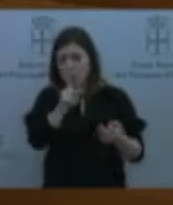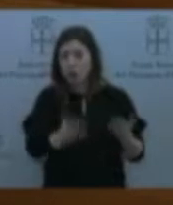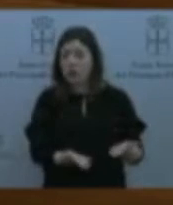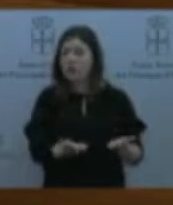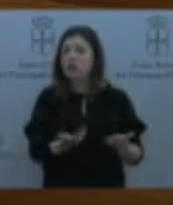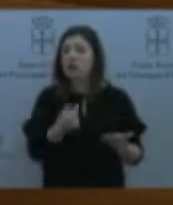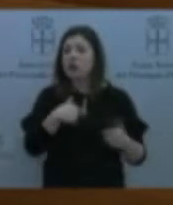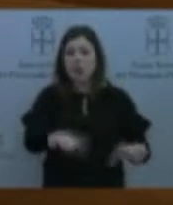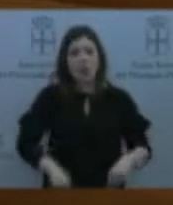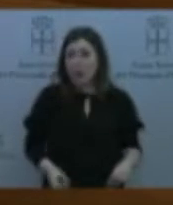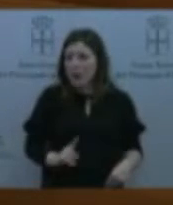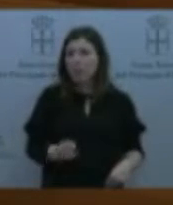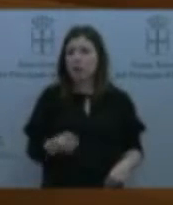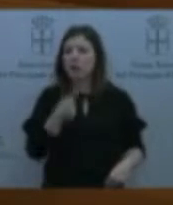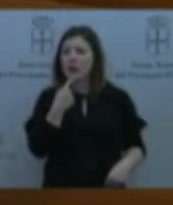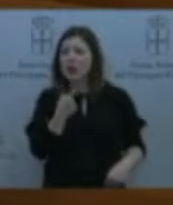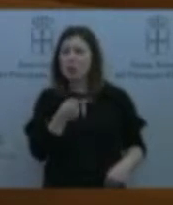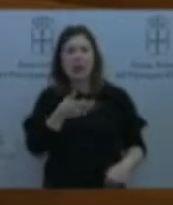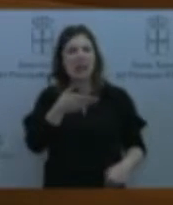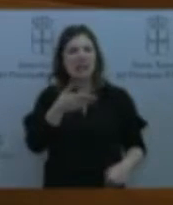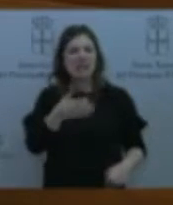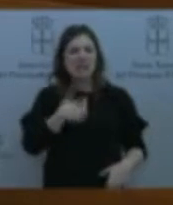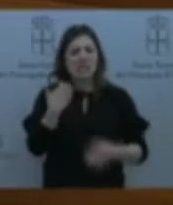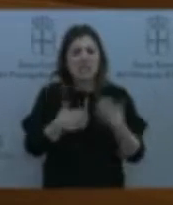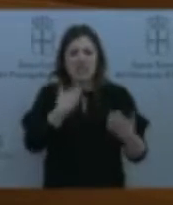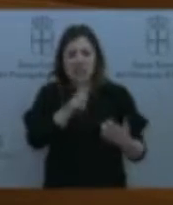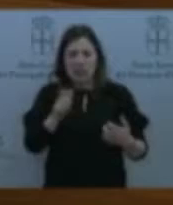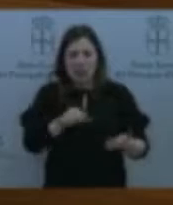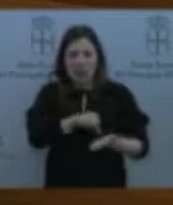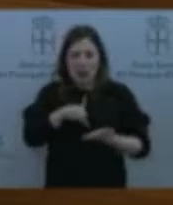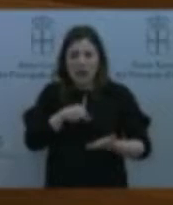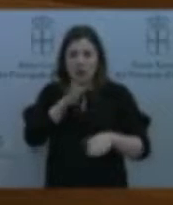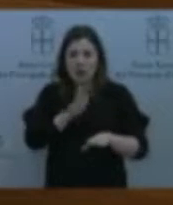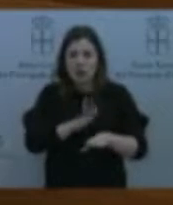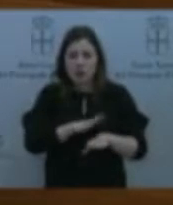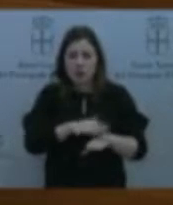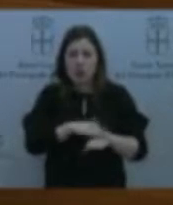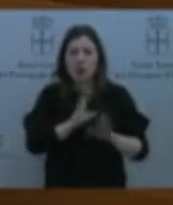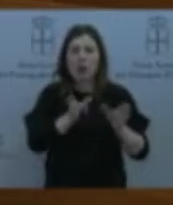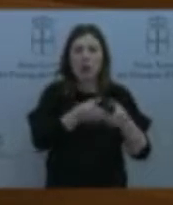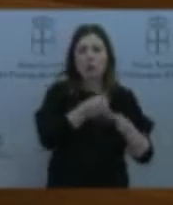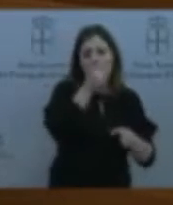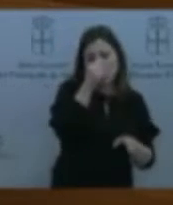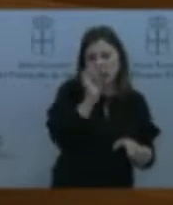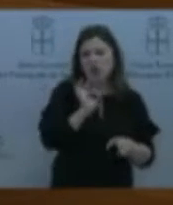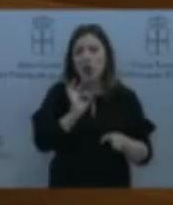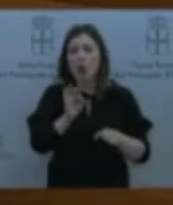indignación ciudadana, que la gasolina corresponda ni al Grupo Socialista ni a los gobiernos socialistas. Háganselo mirar. Yo le digo que